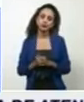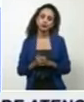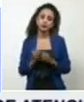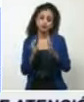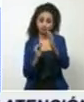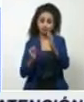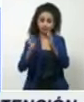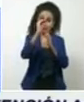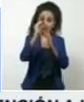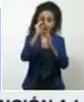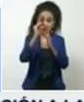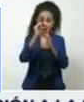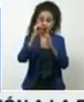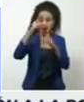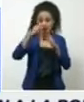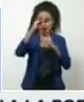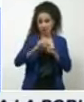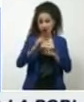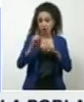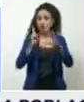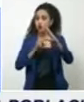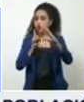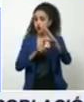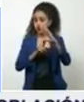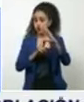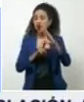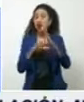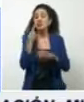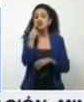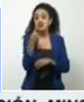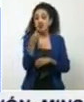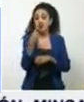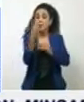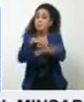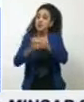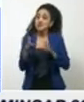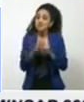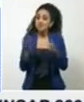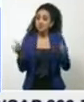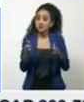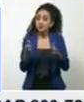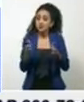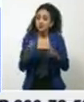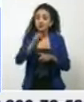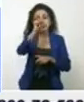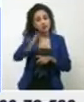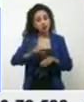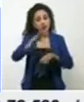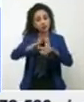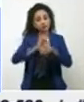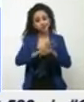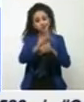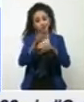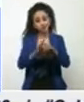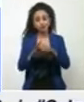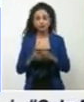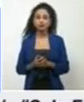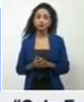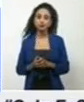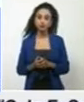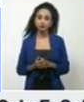Rusia entre los países con mayor número de casos confirmados.